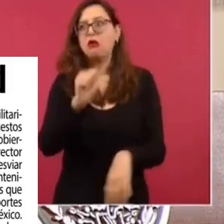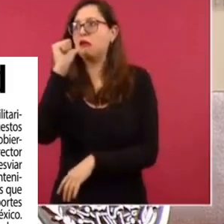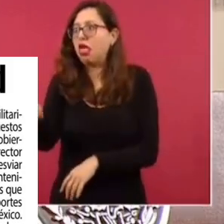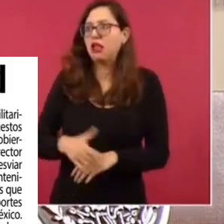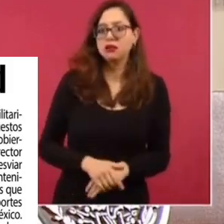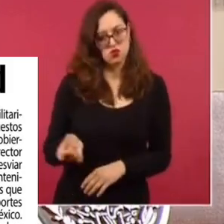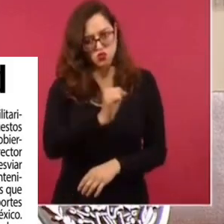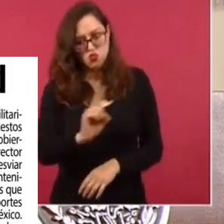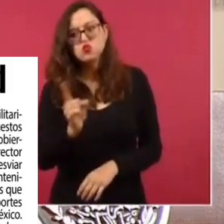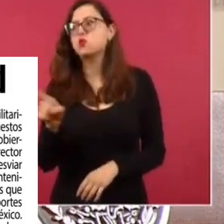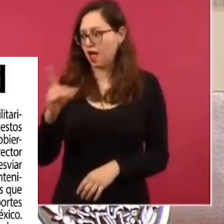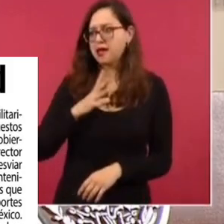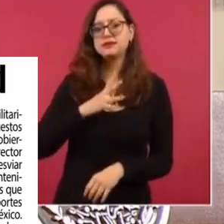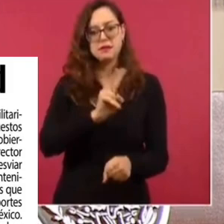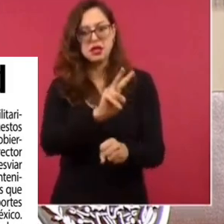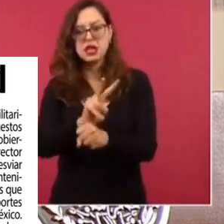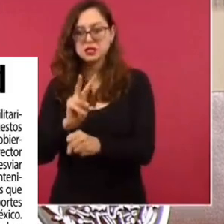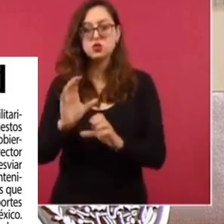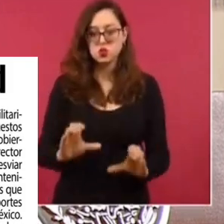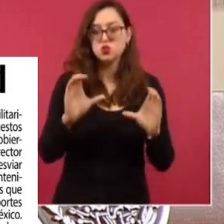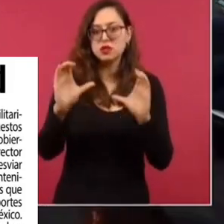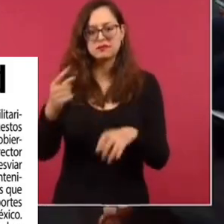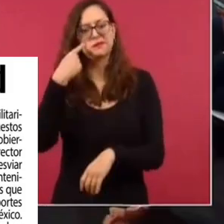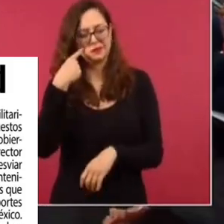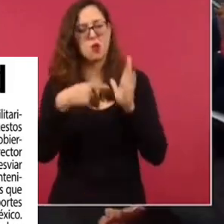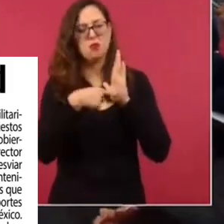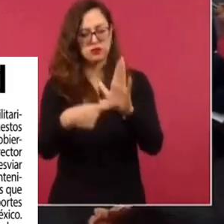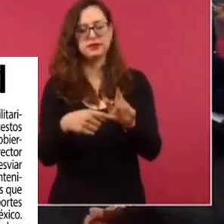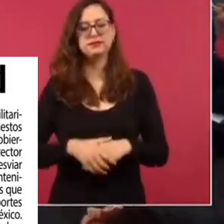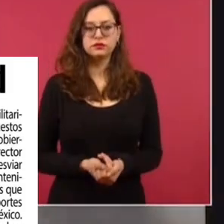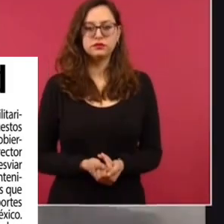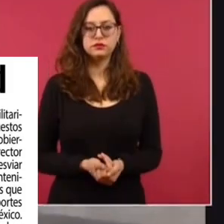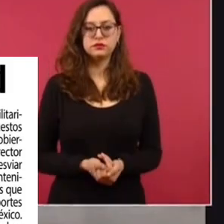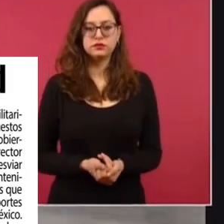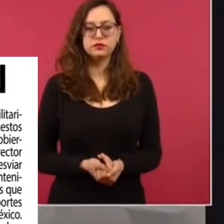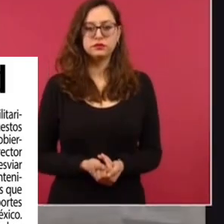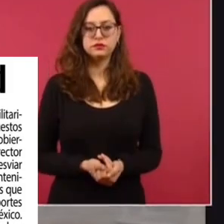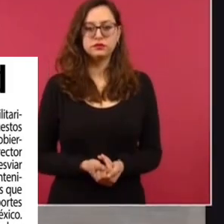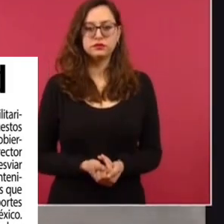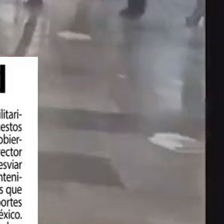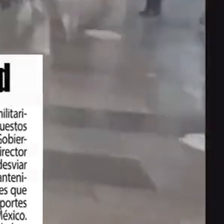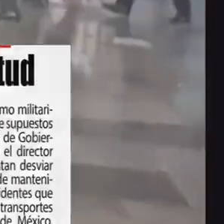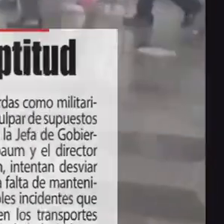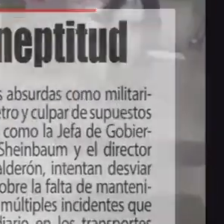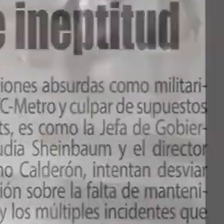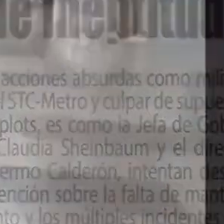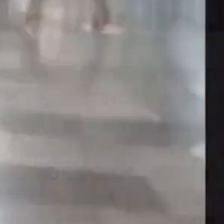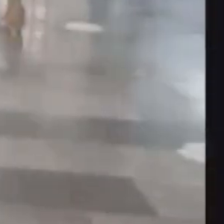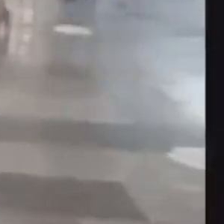que se les está protegiendo. Les voy a mostrar unas imágenes. ¡Producción!